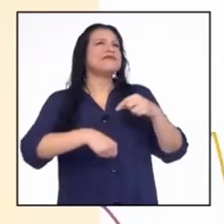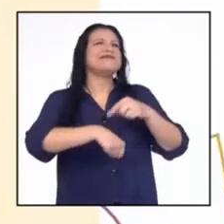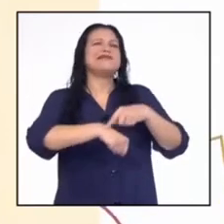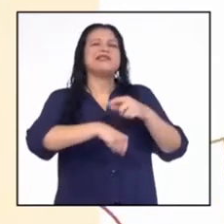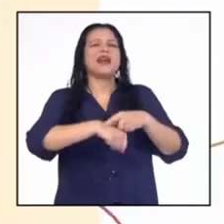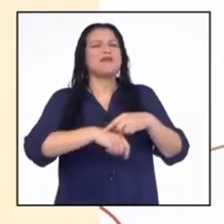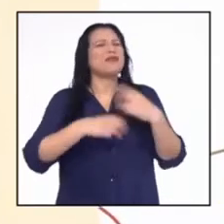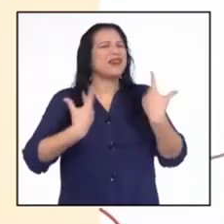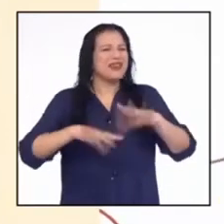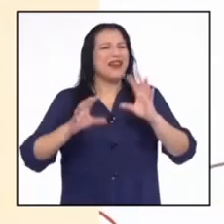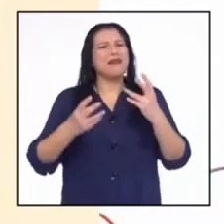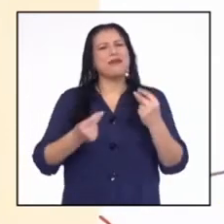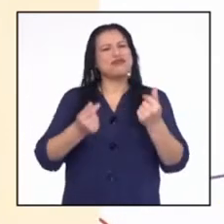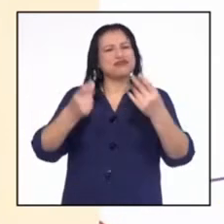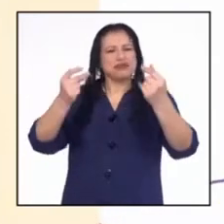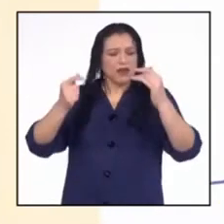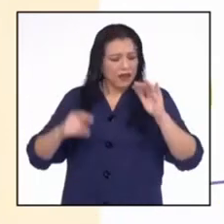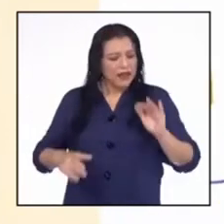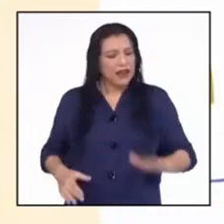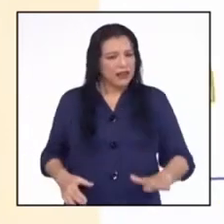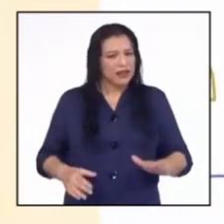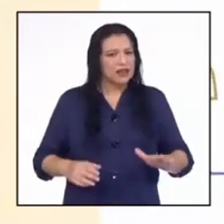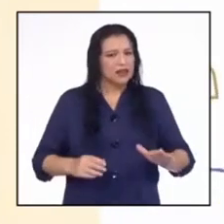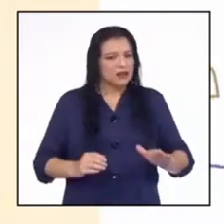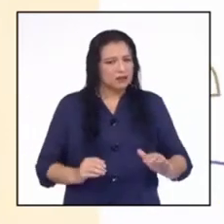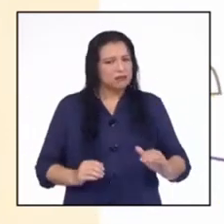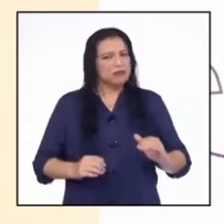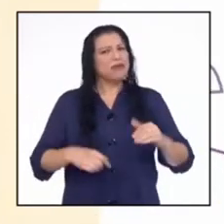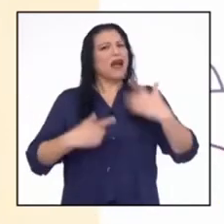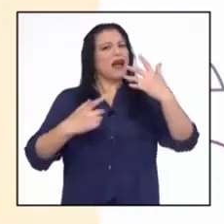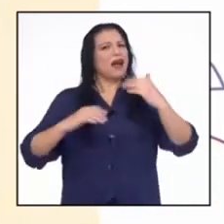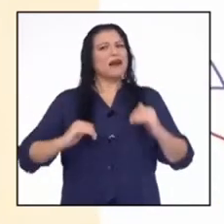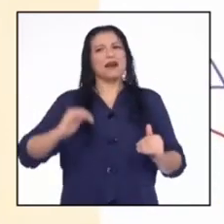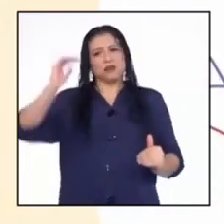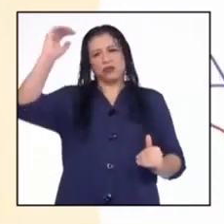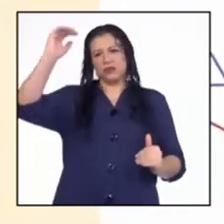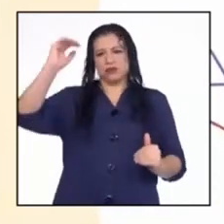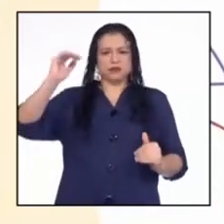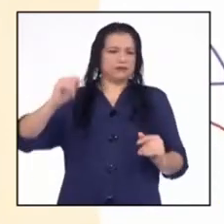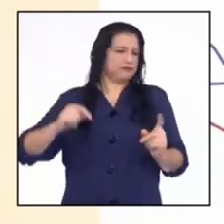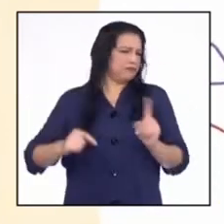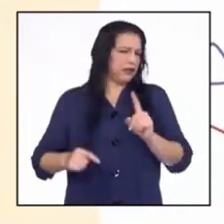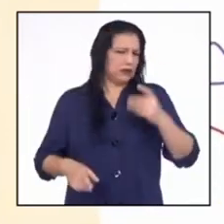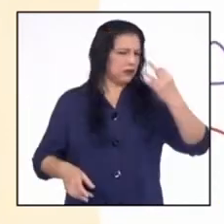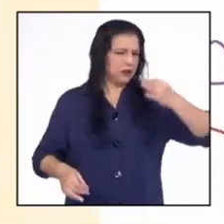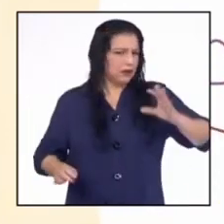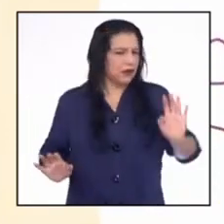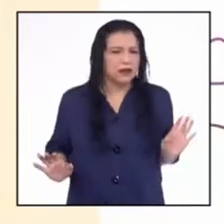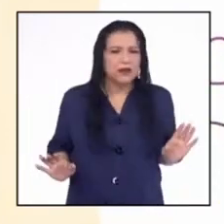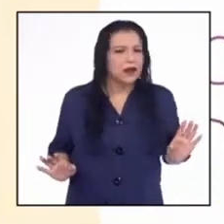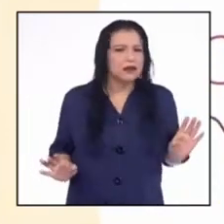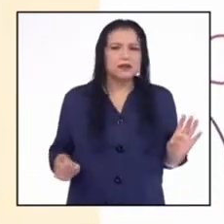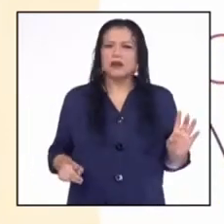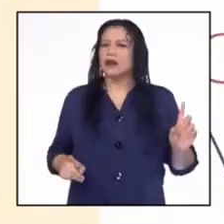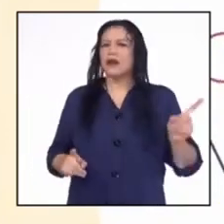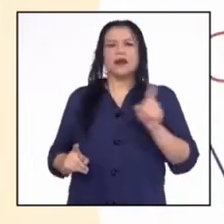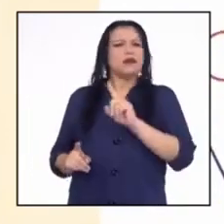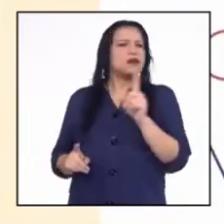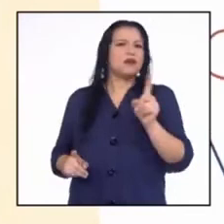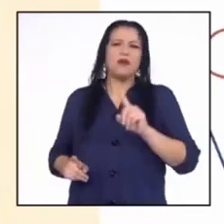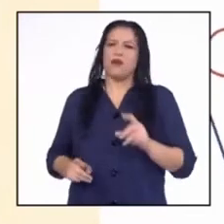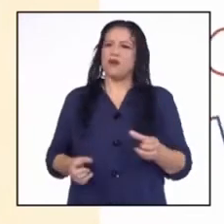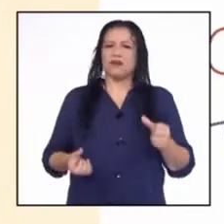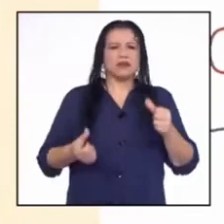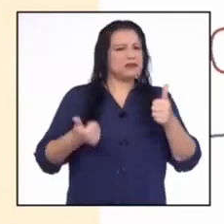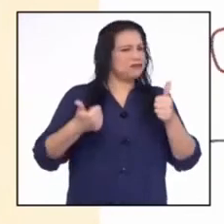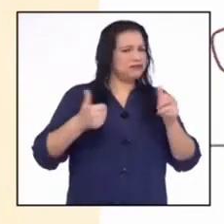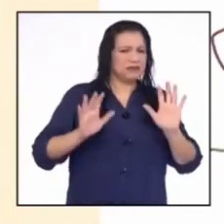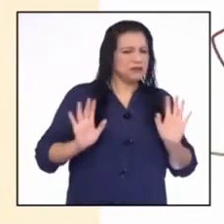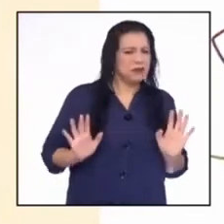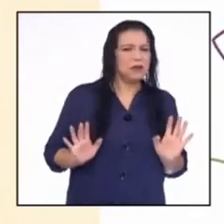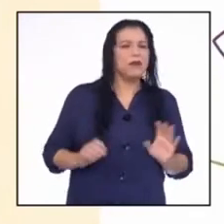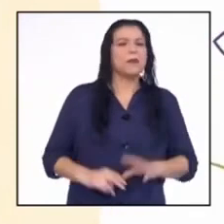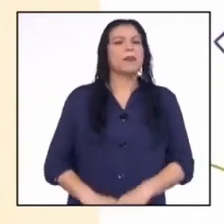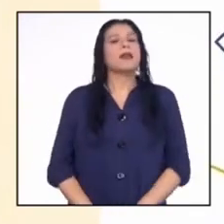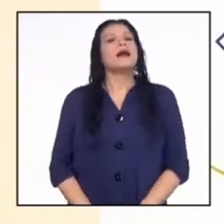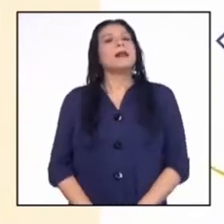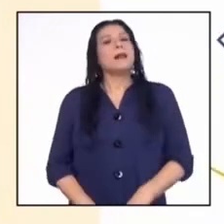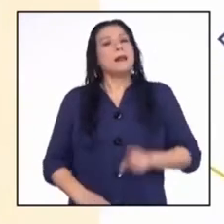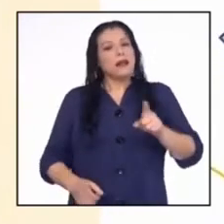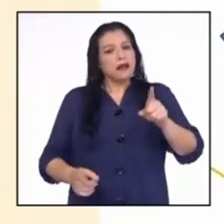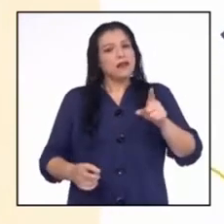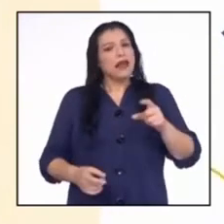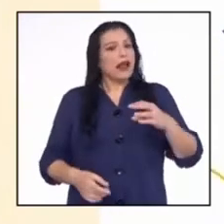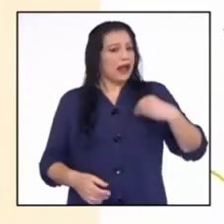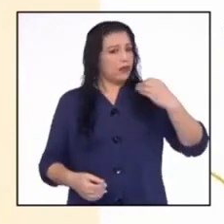momento en donde el niño pasa a ser adulto. Pero en realidad no es ni lo uno ni lo otro.